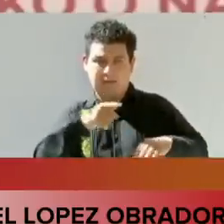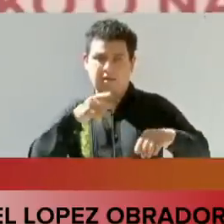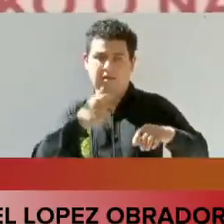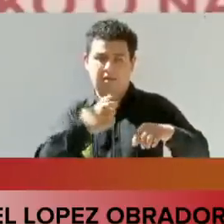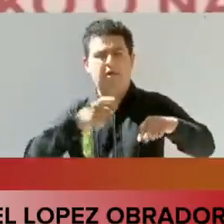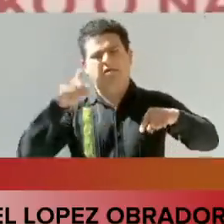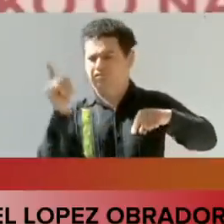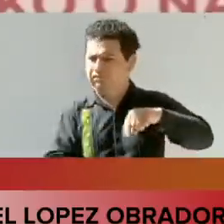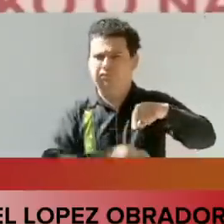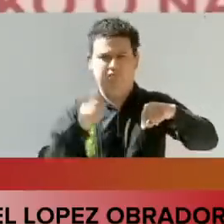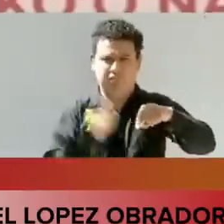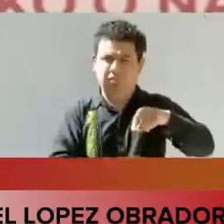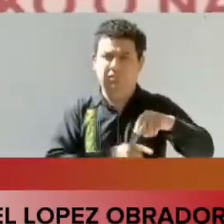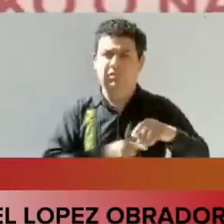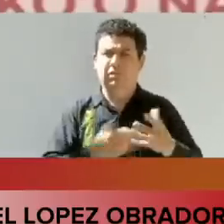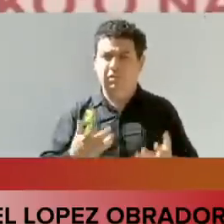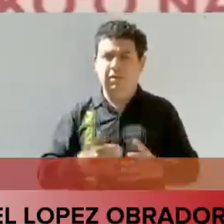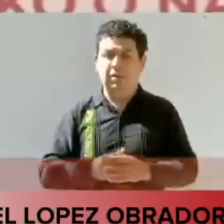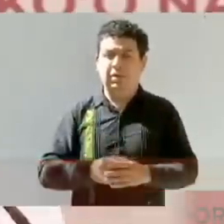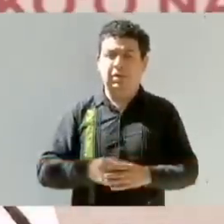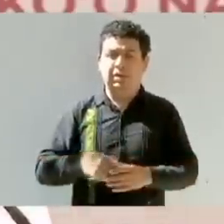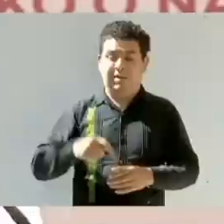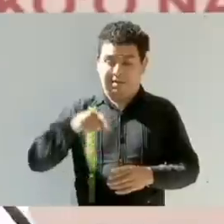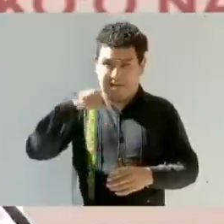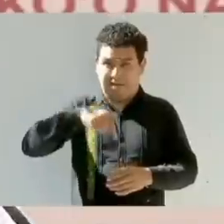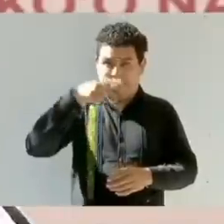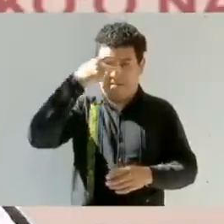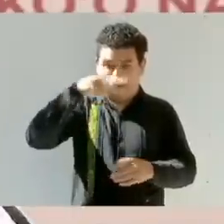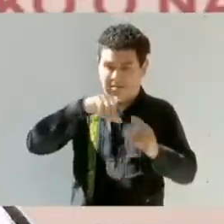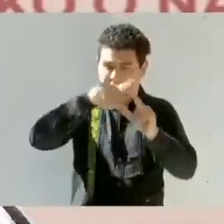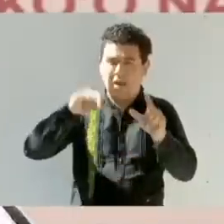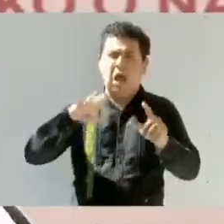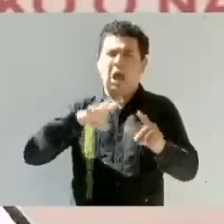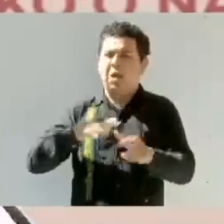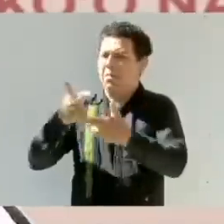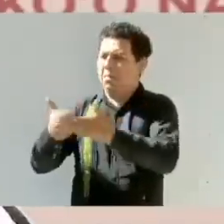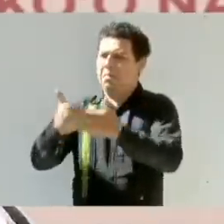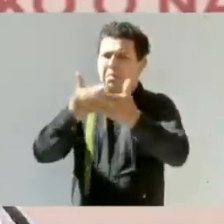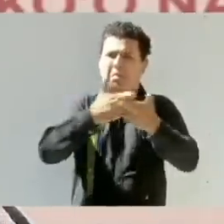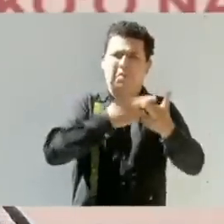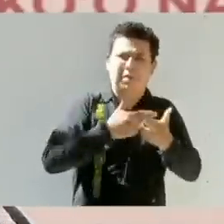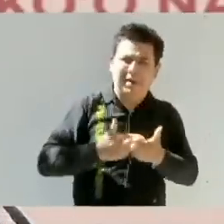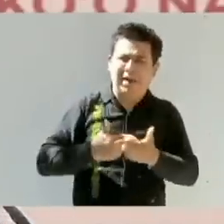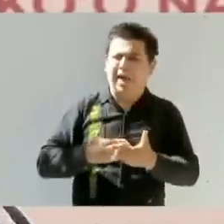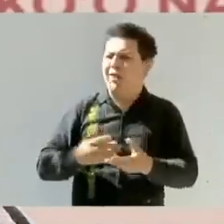Decía un paisano mío, México tiene todo, hay de todo, pero se lo clavan todo.